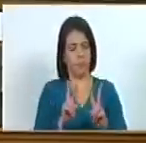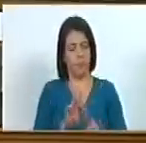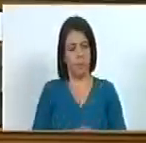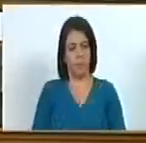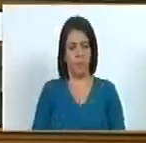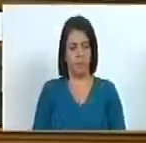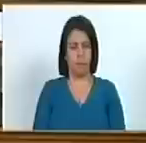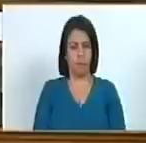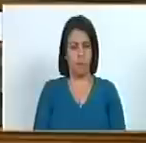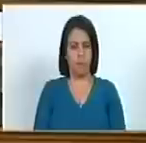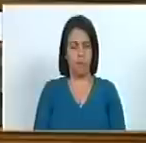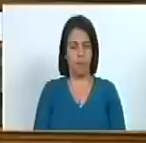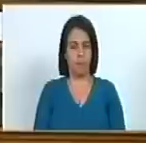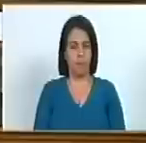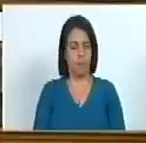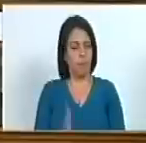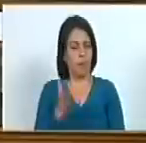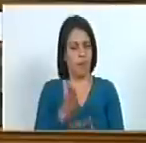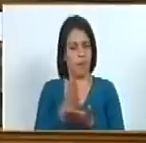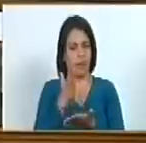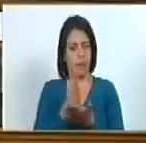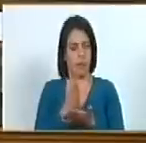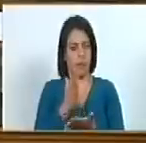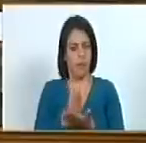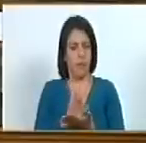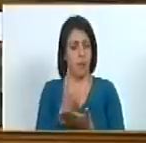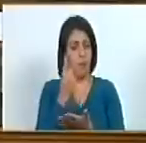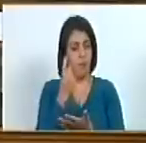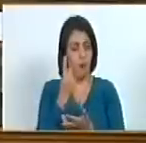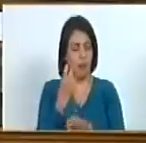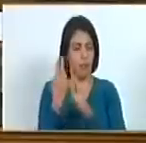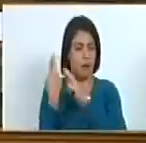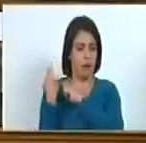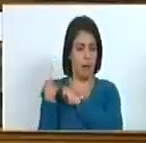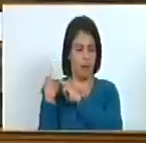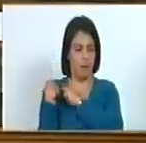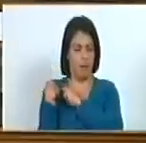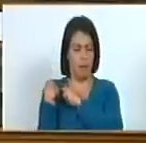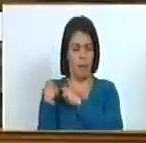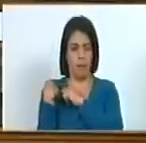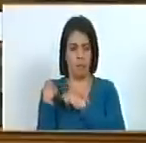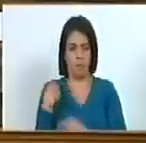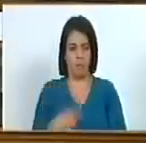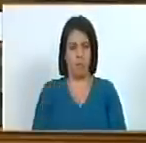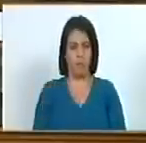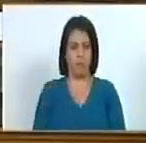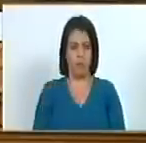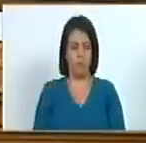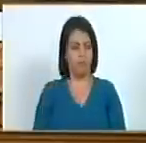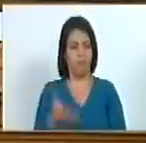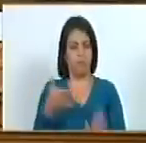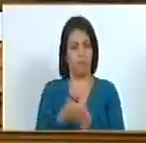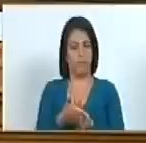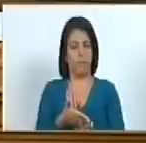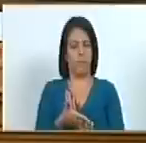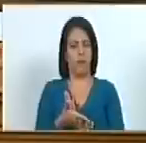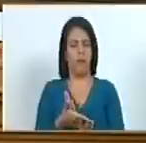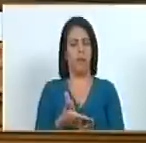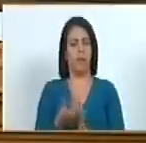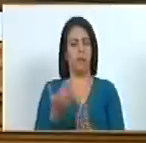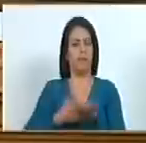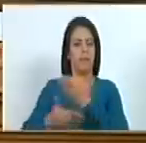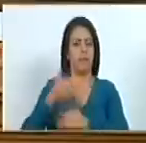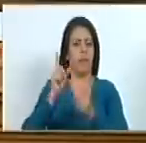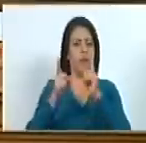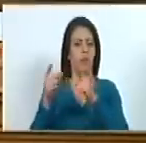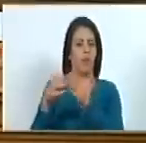que siempre es la irresponsabilidad lo que corresponde a la moneda de cambio con lo que